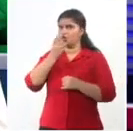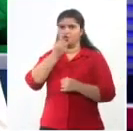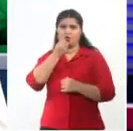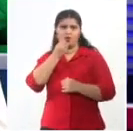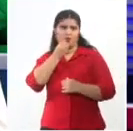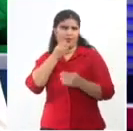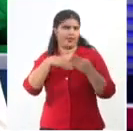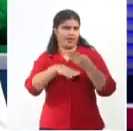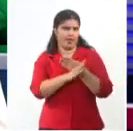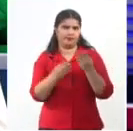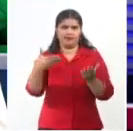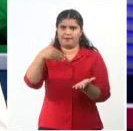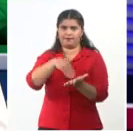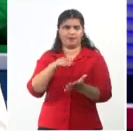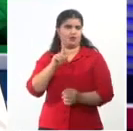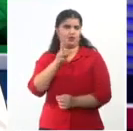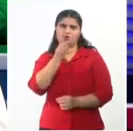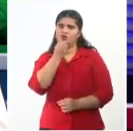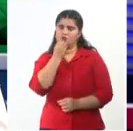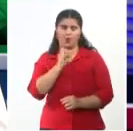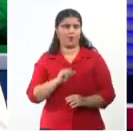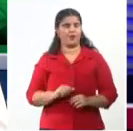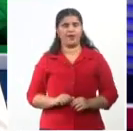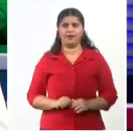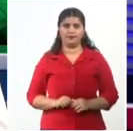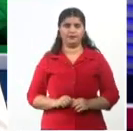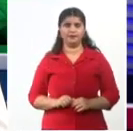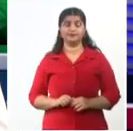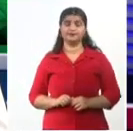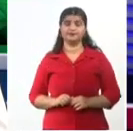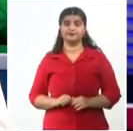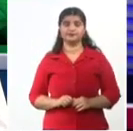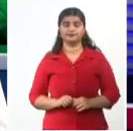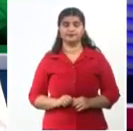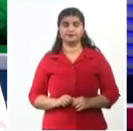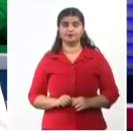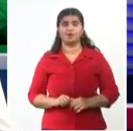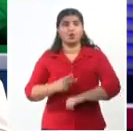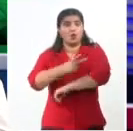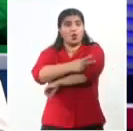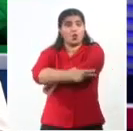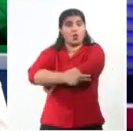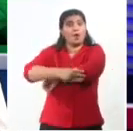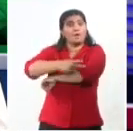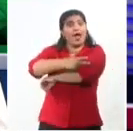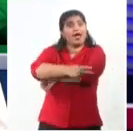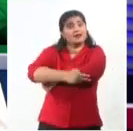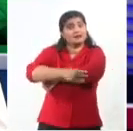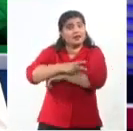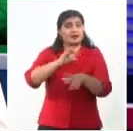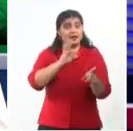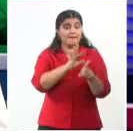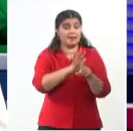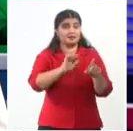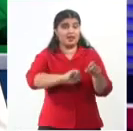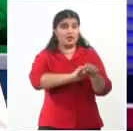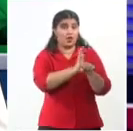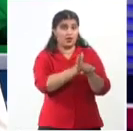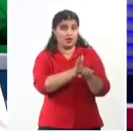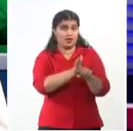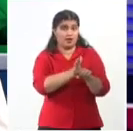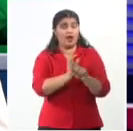decir, con los países que inicialmente tuvieron diagnóstico, fueron los primeros que lo